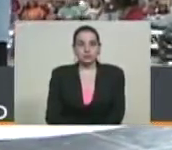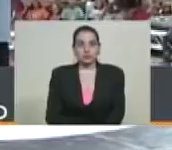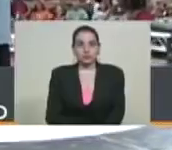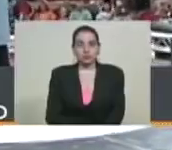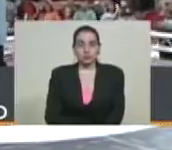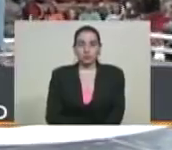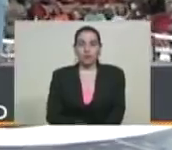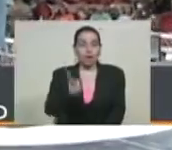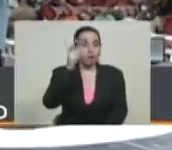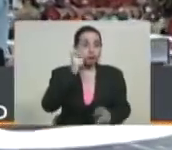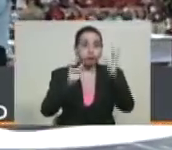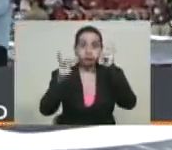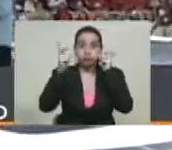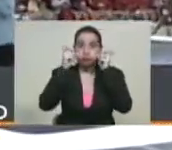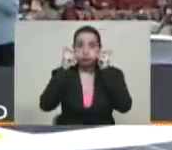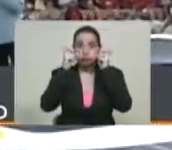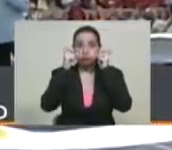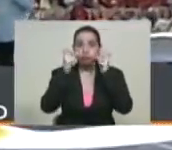Oído,